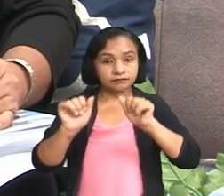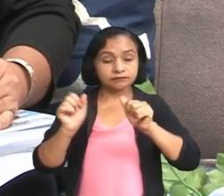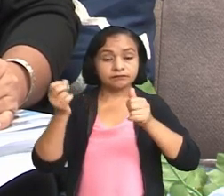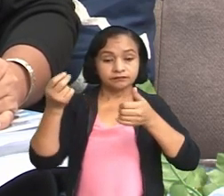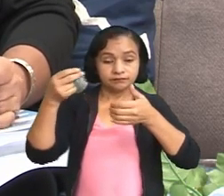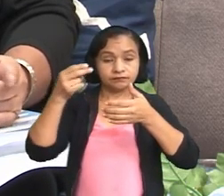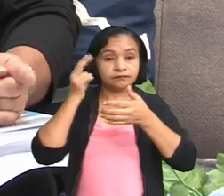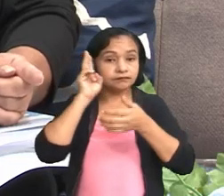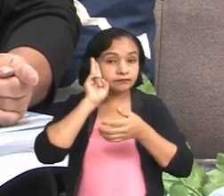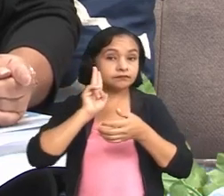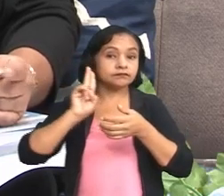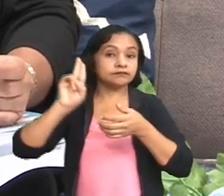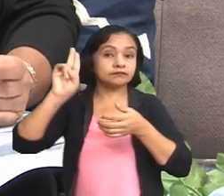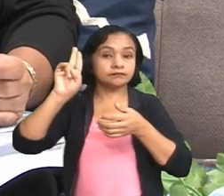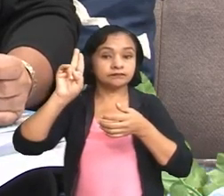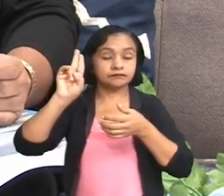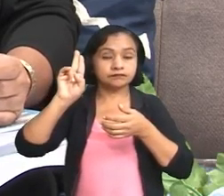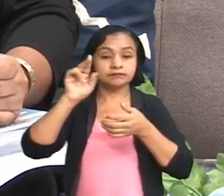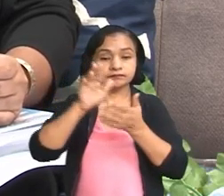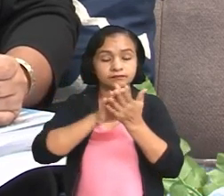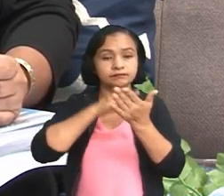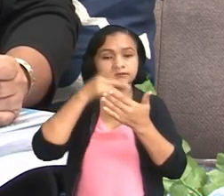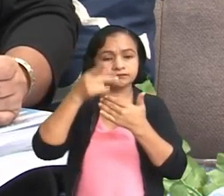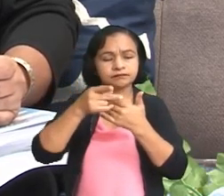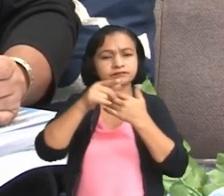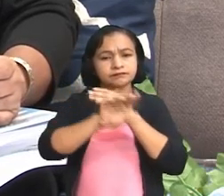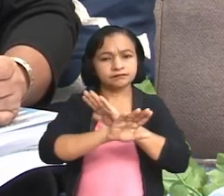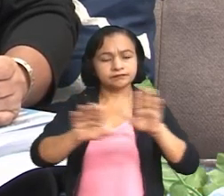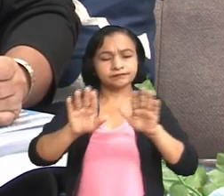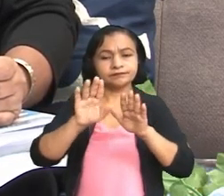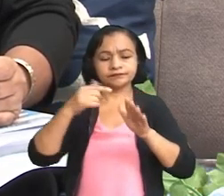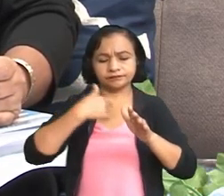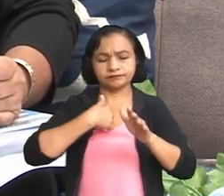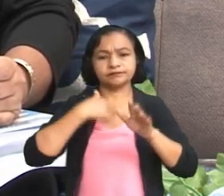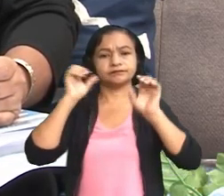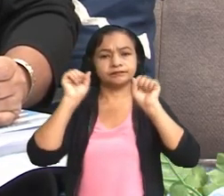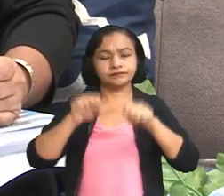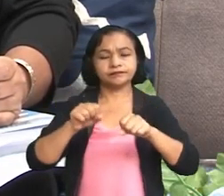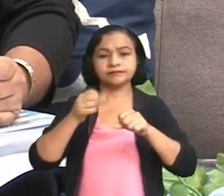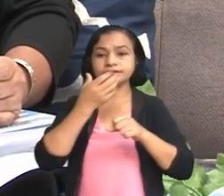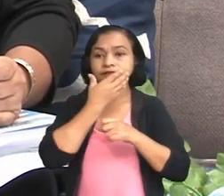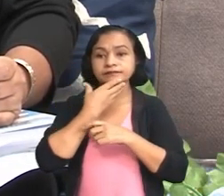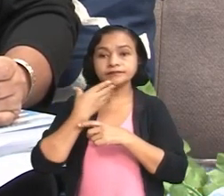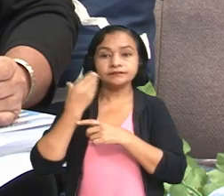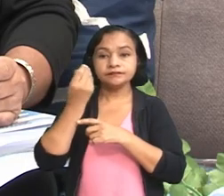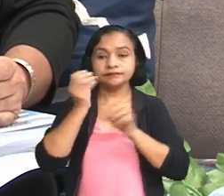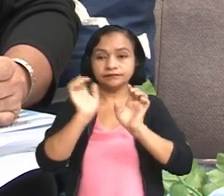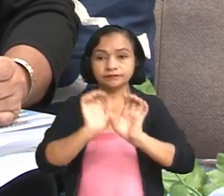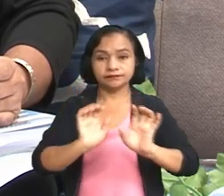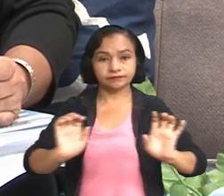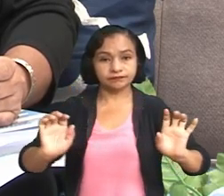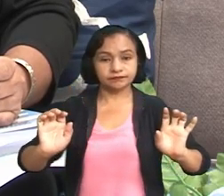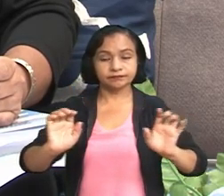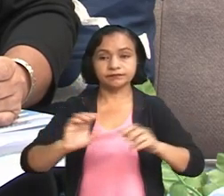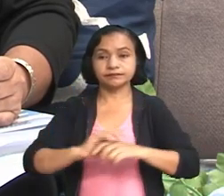universidad, que salieron de ese programa Yo Sí Puedo. Y jóvenes incluso y niños